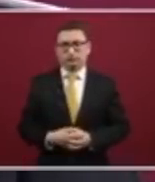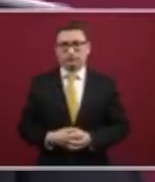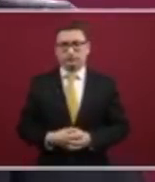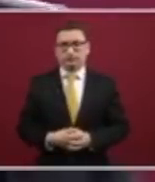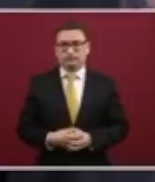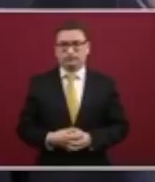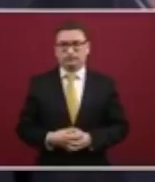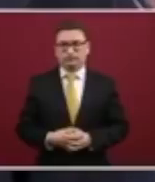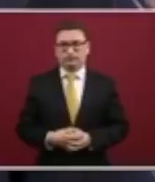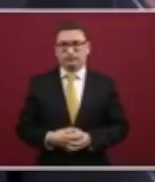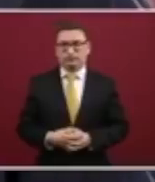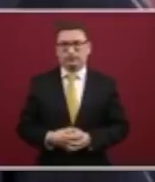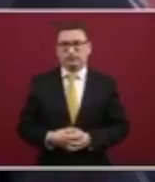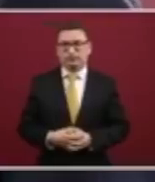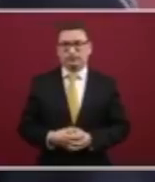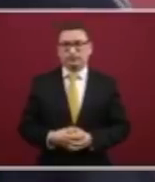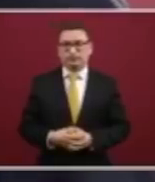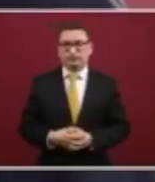pero sí,